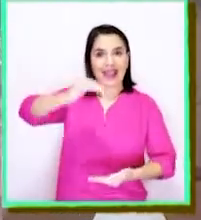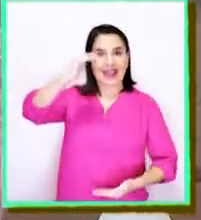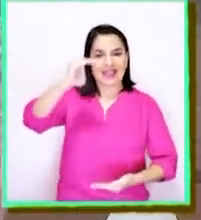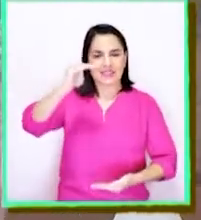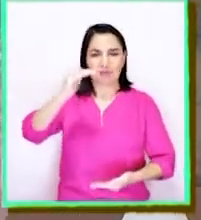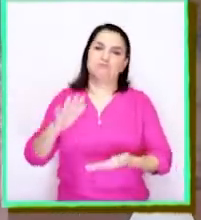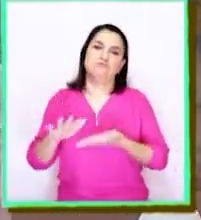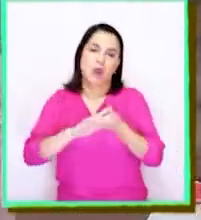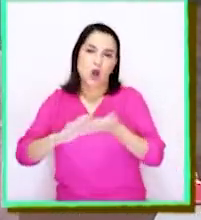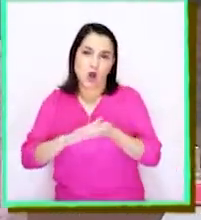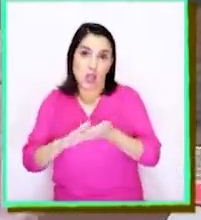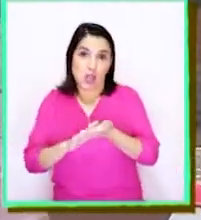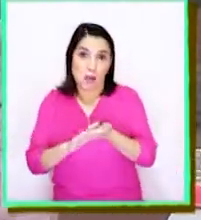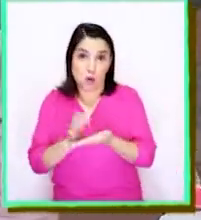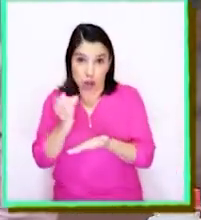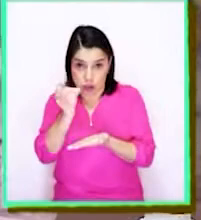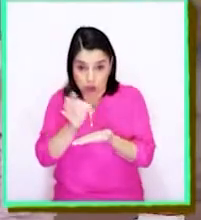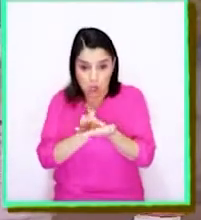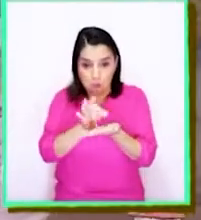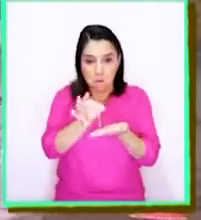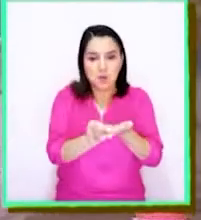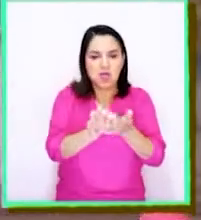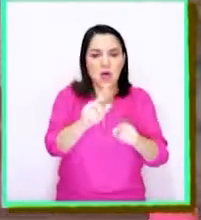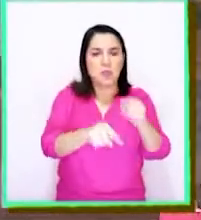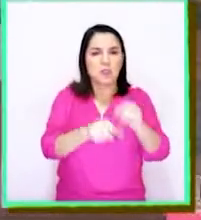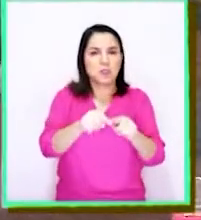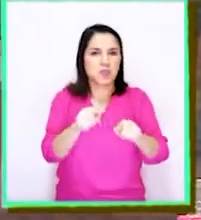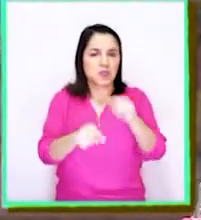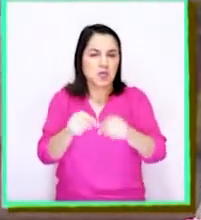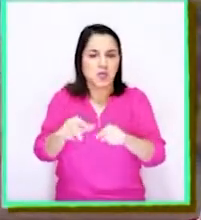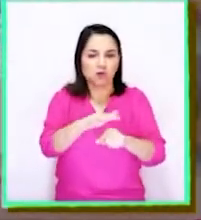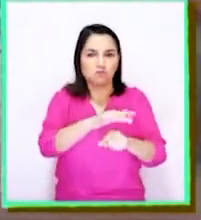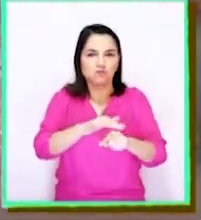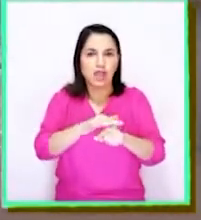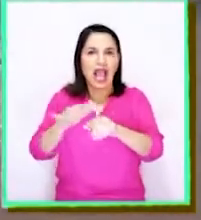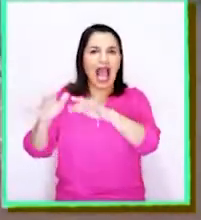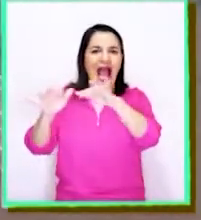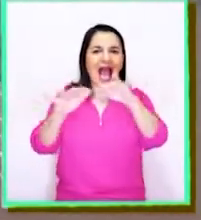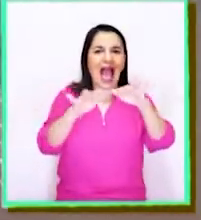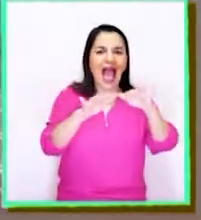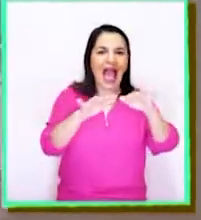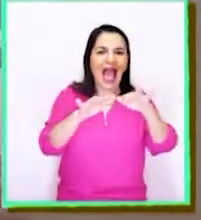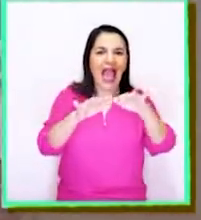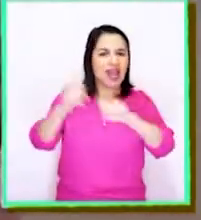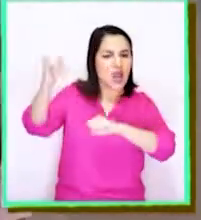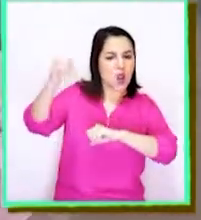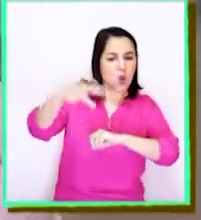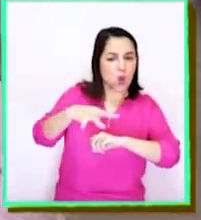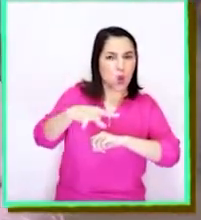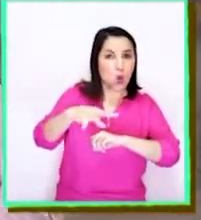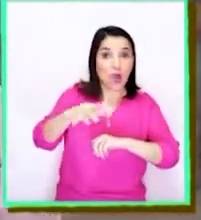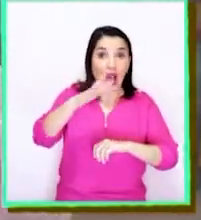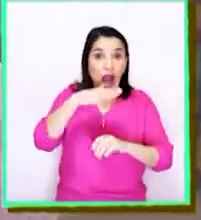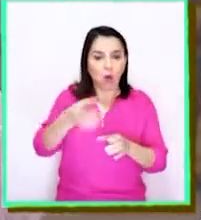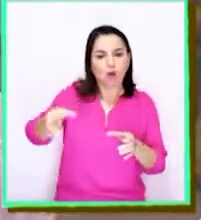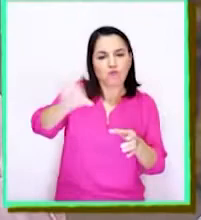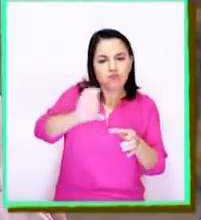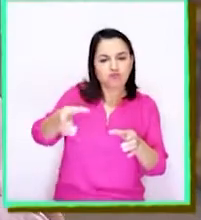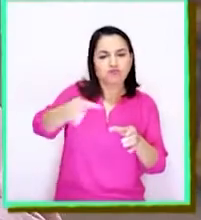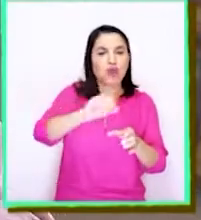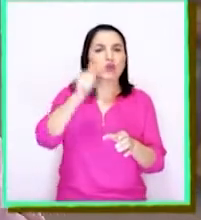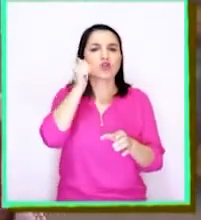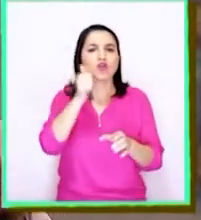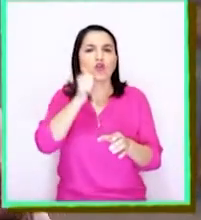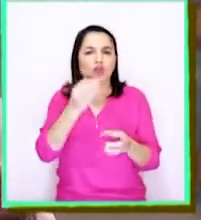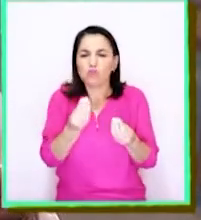Si ustedes plantaran una semilla, la pusieran en un lugar donde tuviera suficiente aire y luz y además la regaran todos los